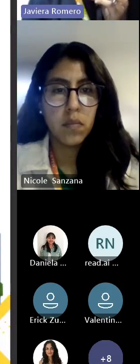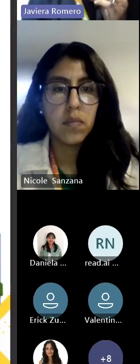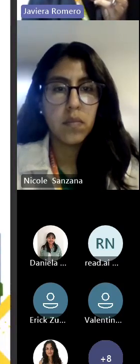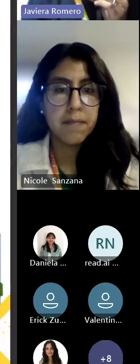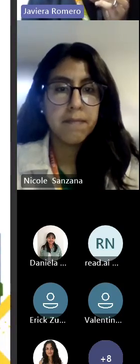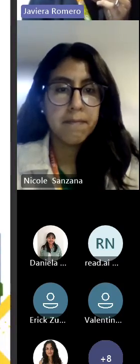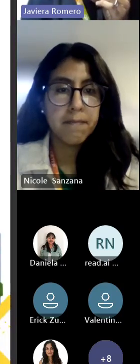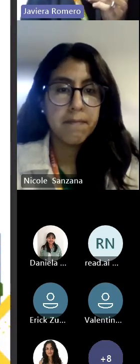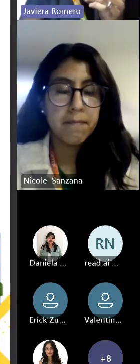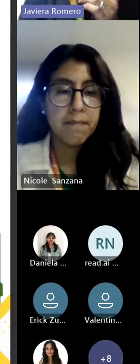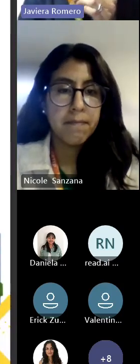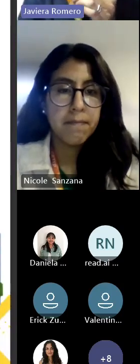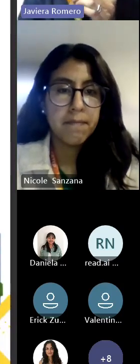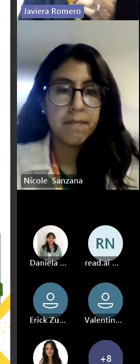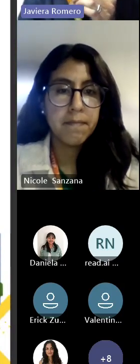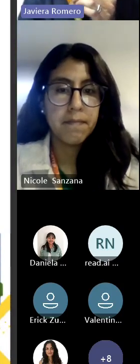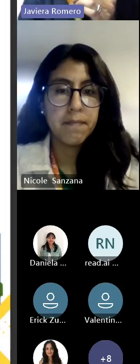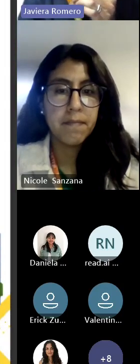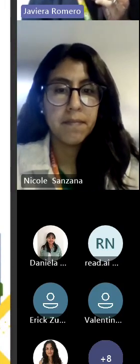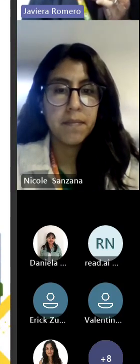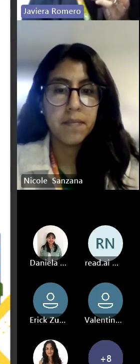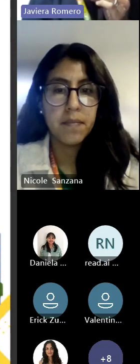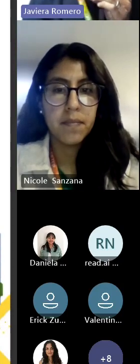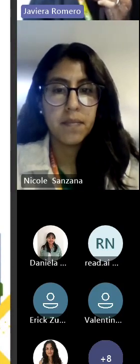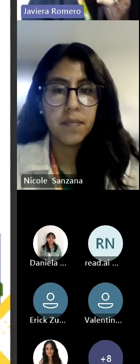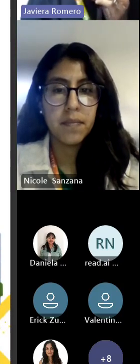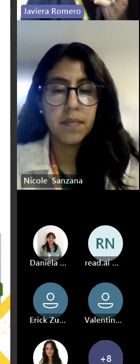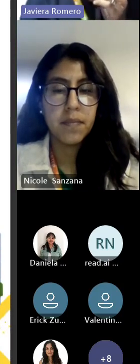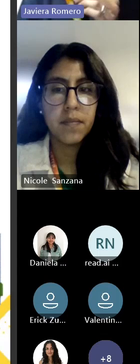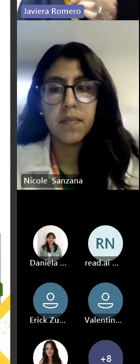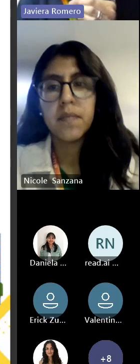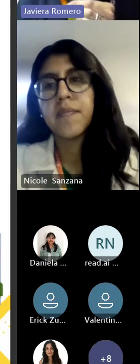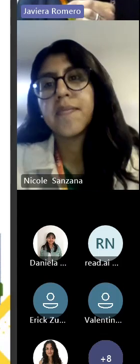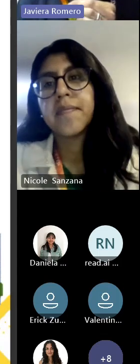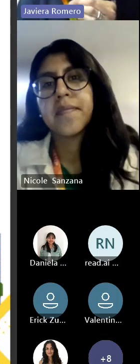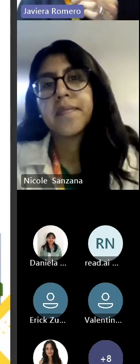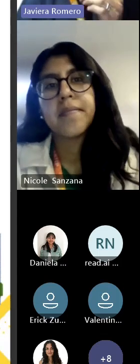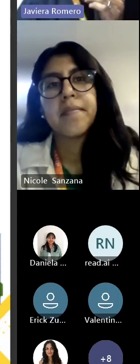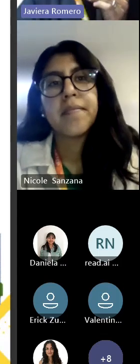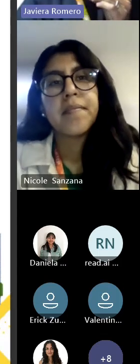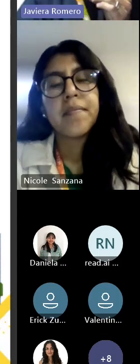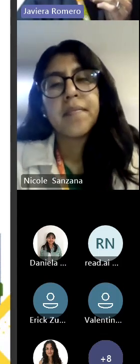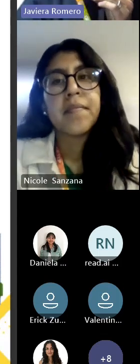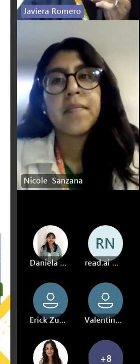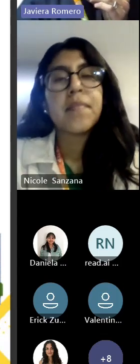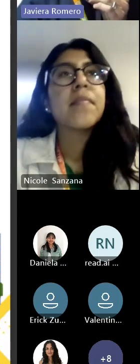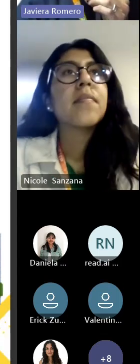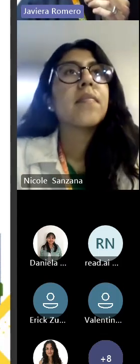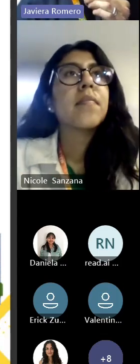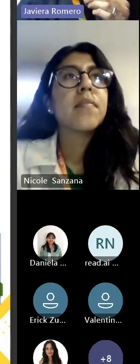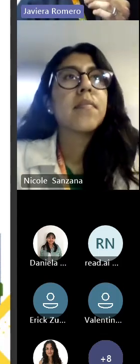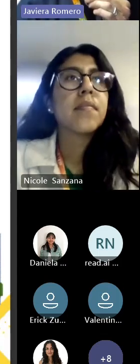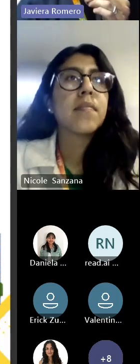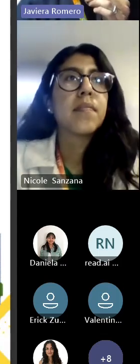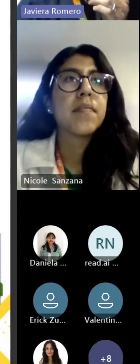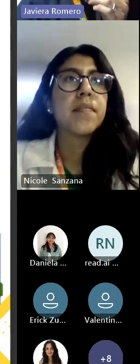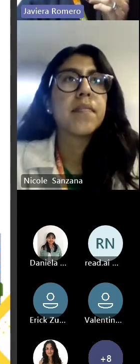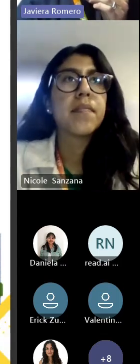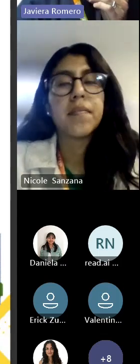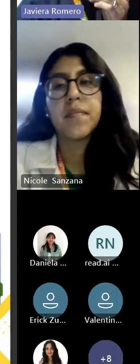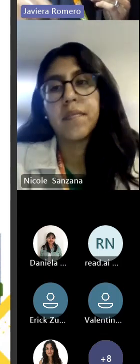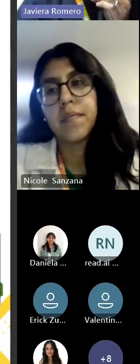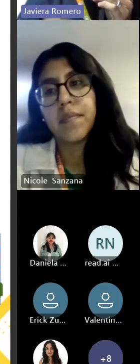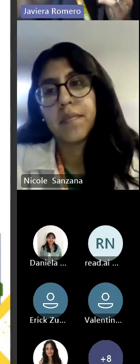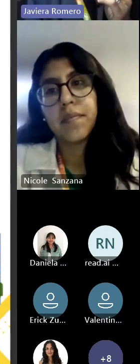vida, ¿cierto?, de un niño, niña o adolescente, pueda ser atendida en el lugar más cercano, ¿ya? Es súper importante esa